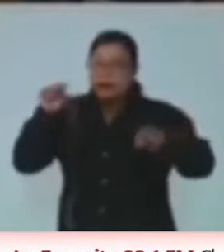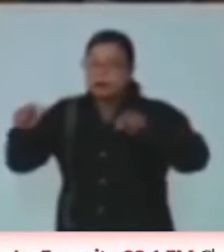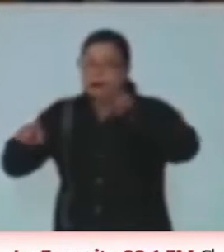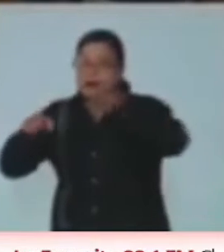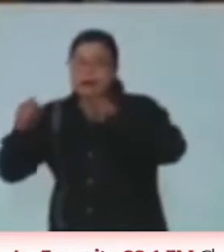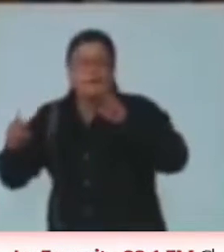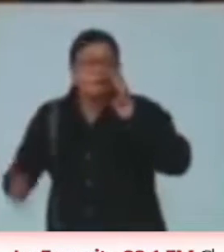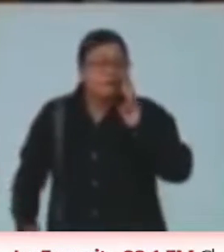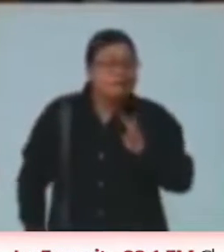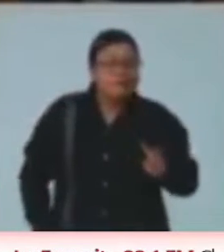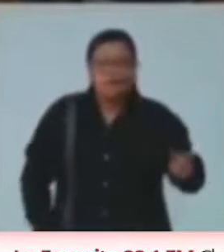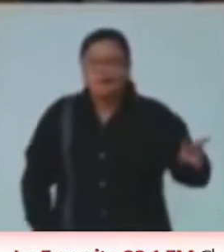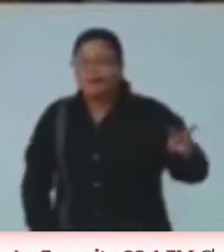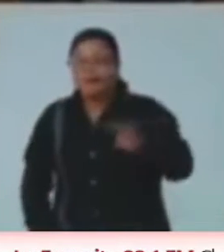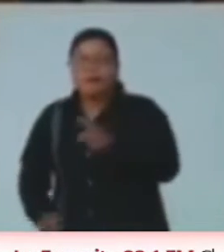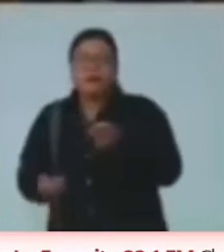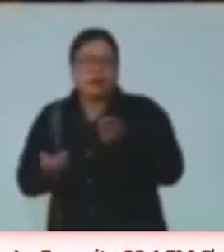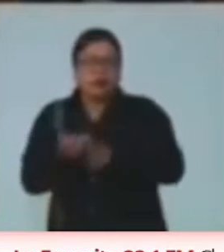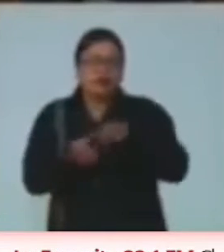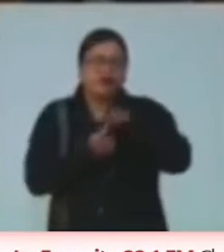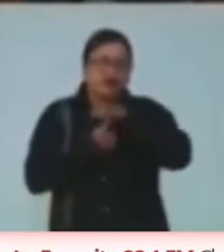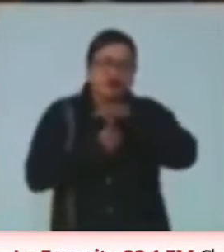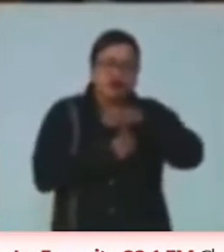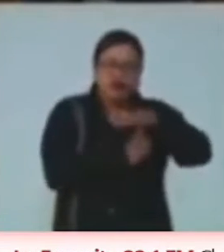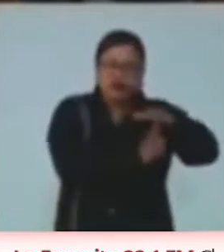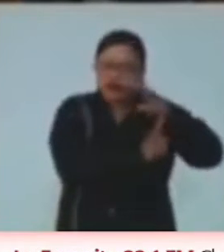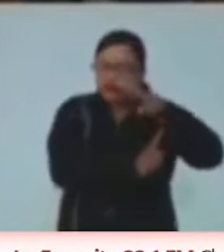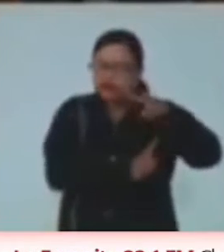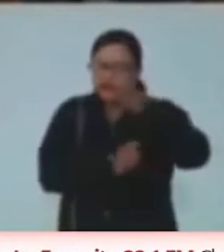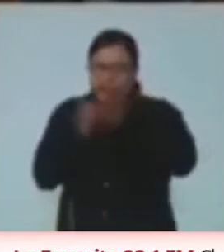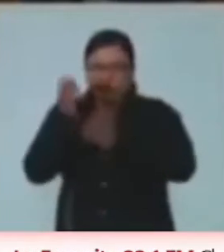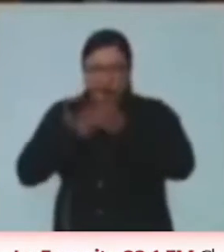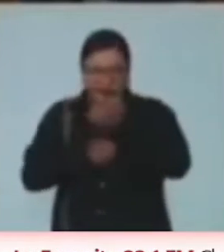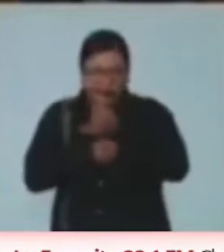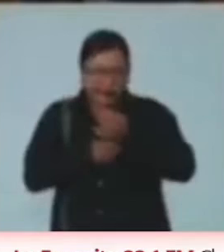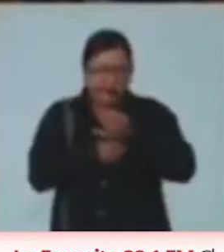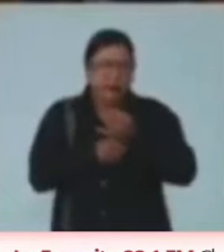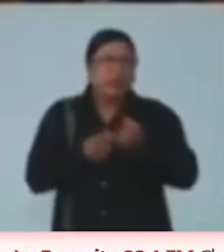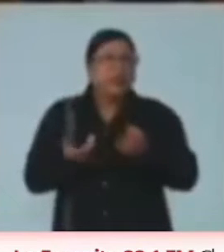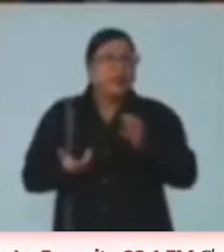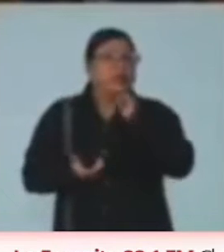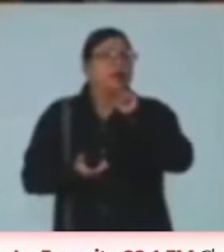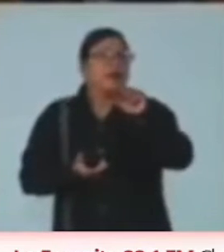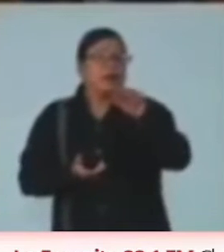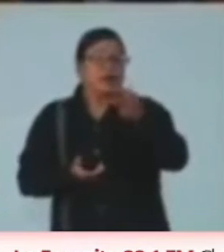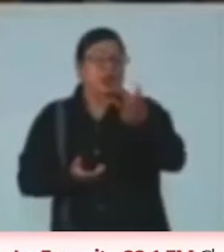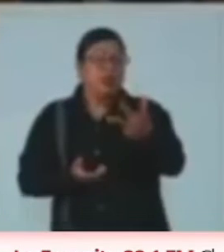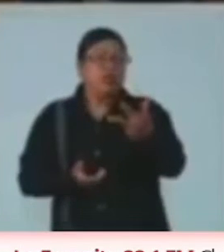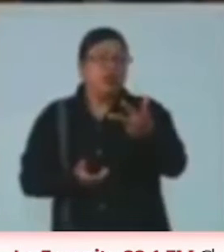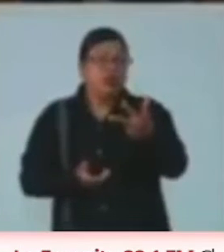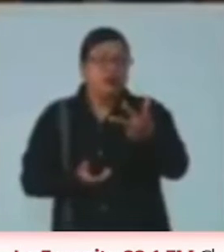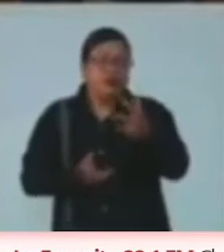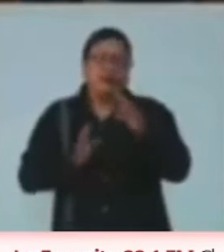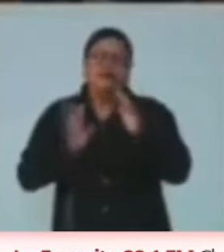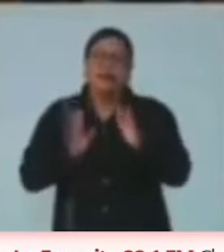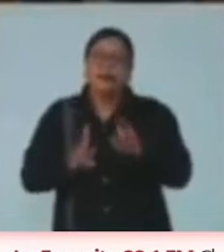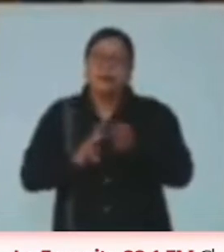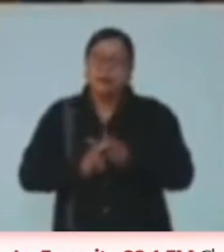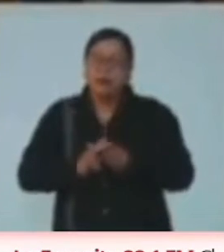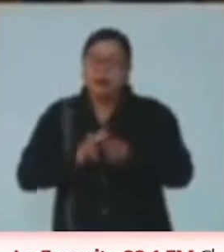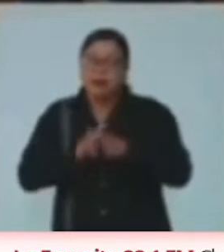observando en esta parte. Y inmediatamente el 28 se iniciaron